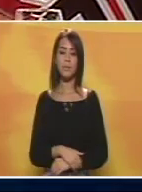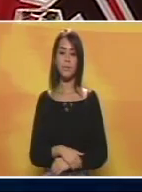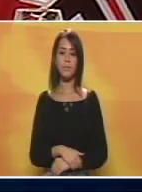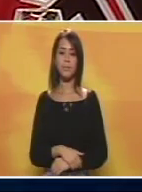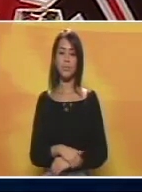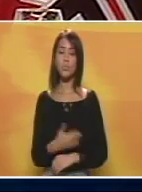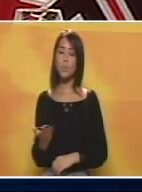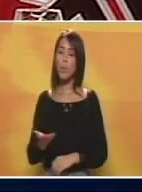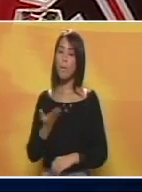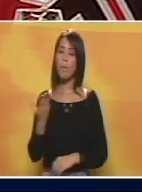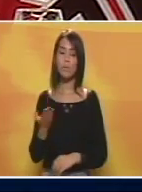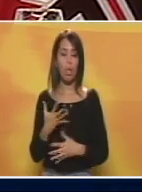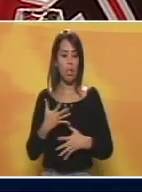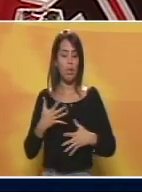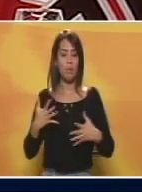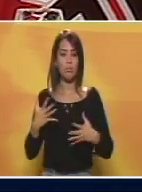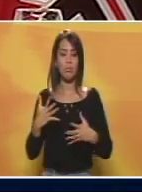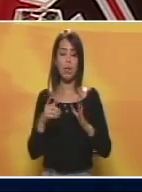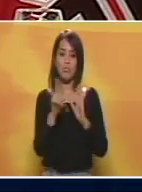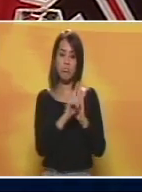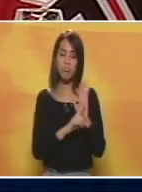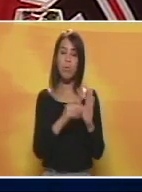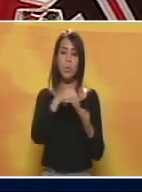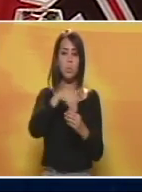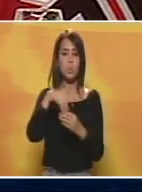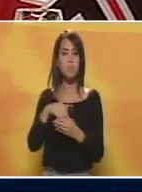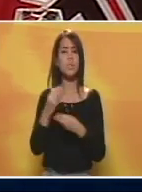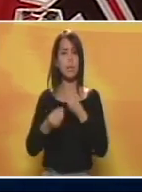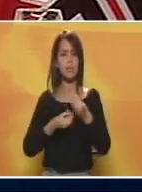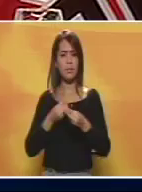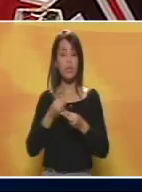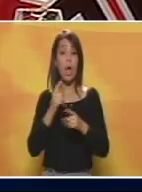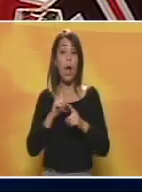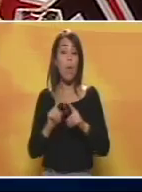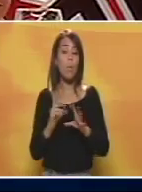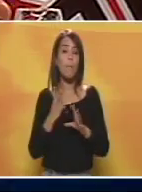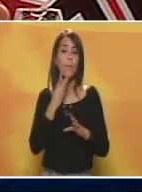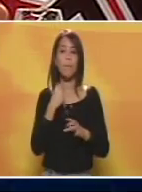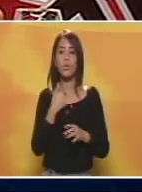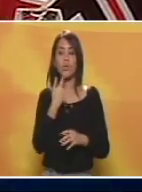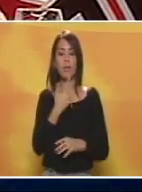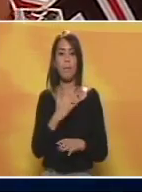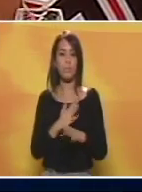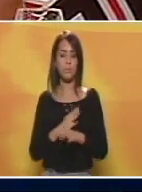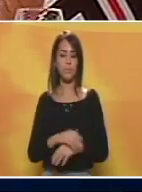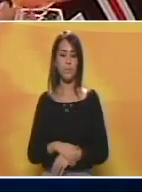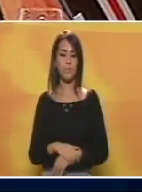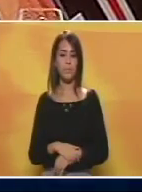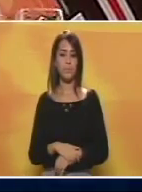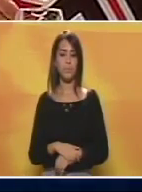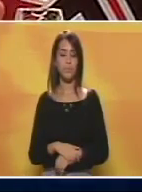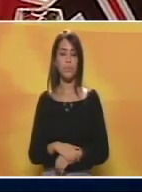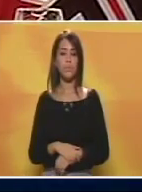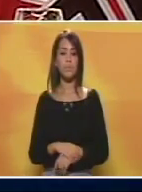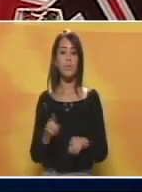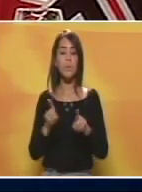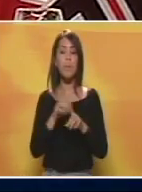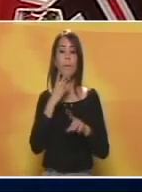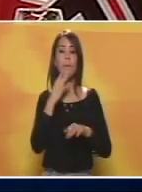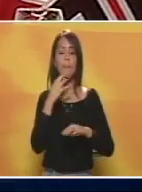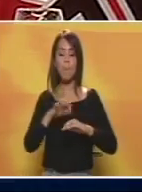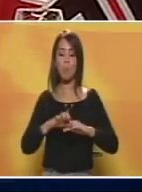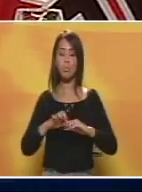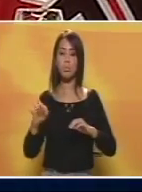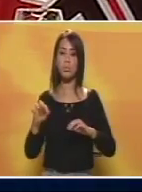grande de garantías que hemos venido dando y que se siguen cumpliendo, aunque no las nombremos, como por ejemplo la desconexión de la máquina